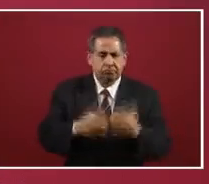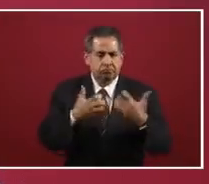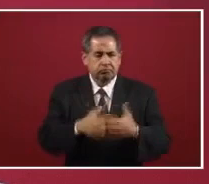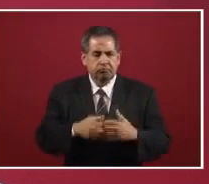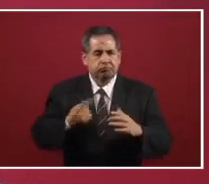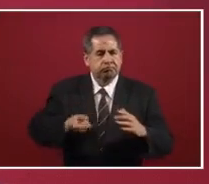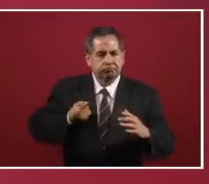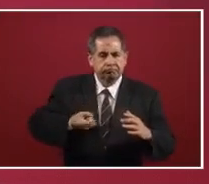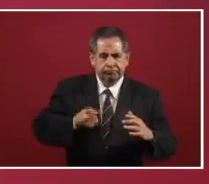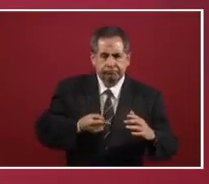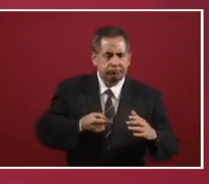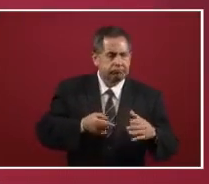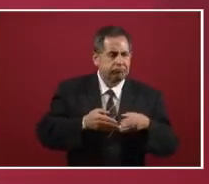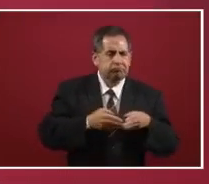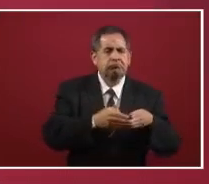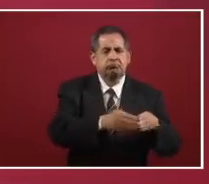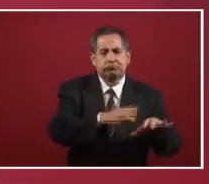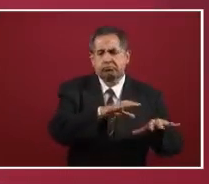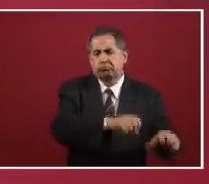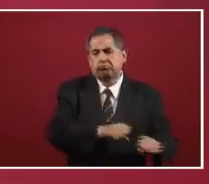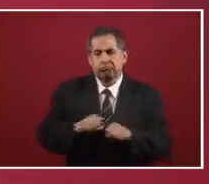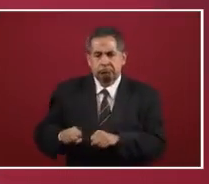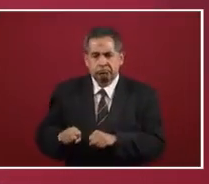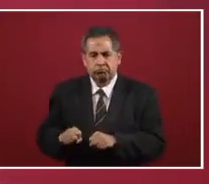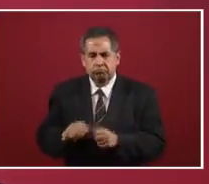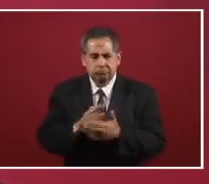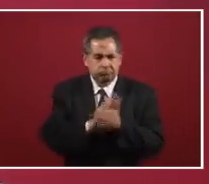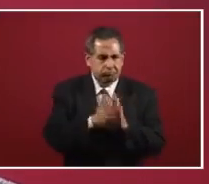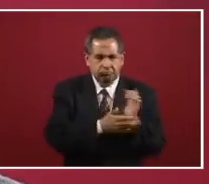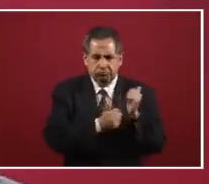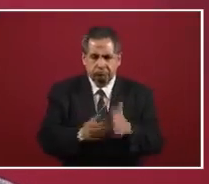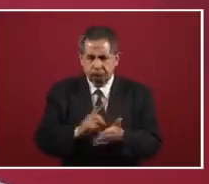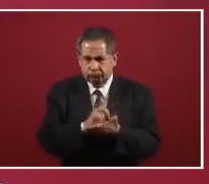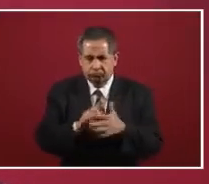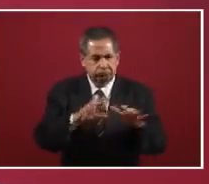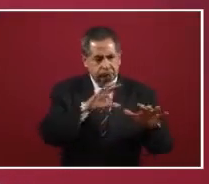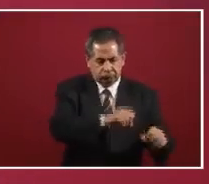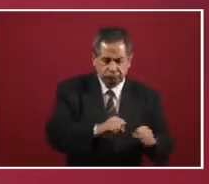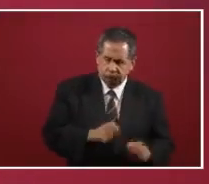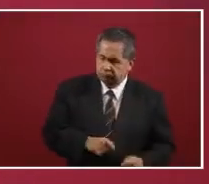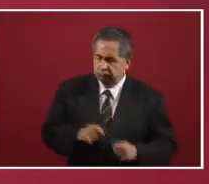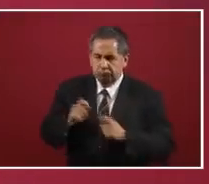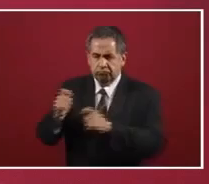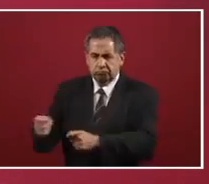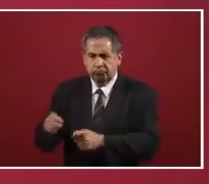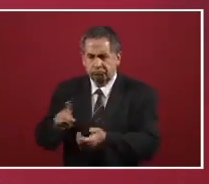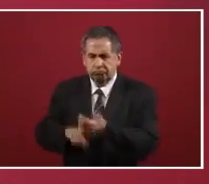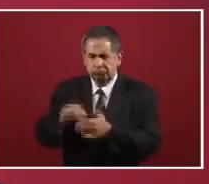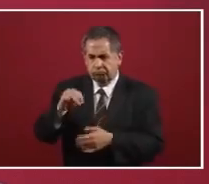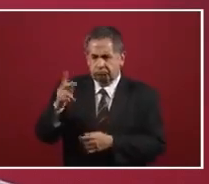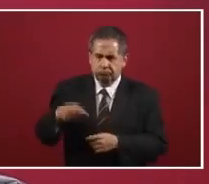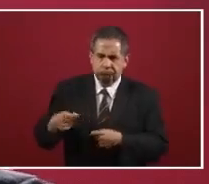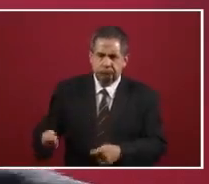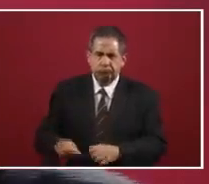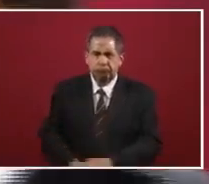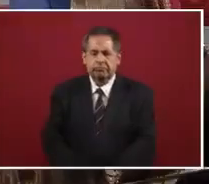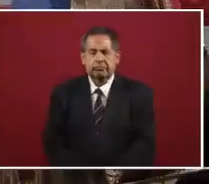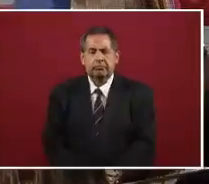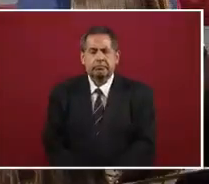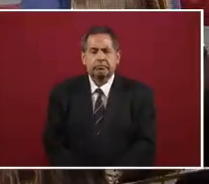borda, que son las que traen la droga, ¿no? Y todo eso se entrega a través de los ministerios públicos.